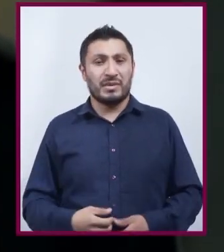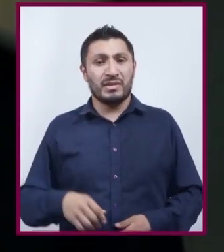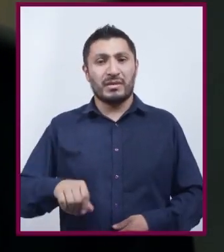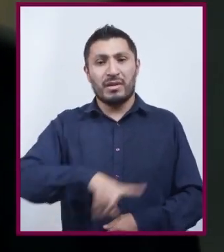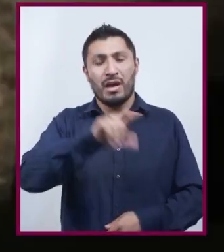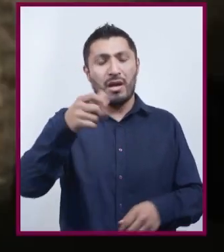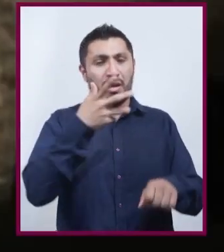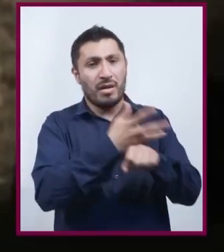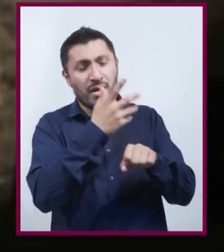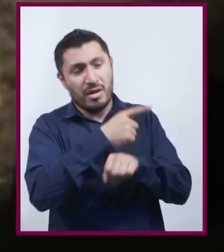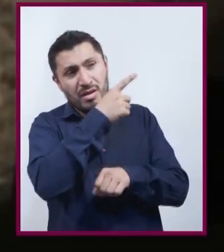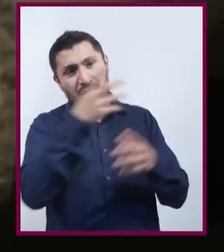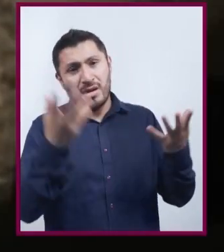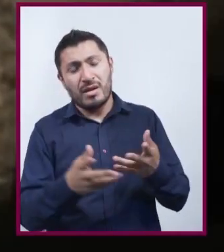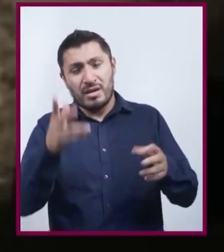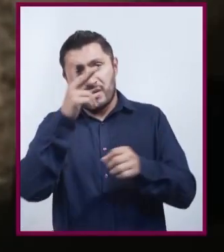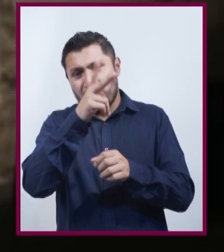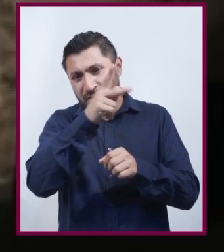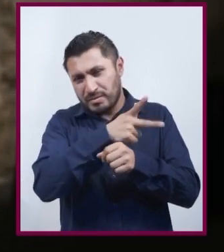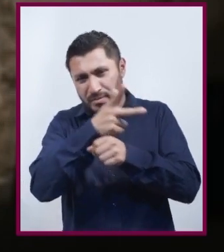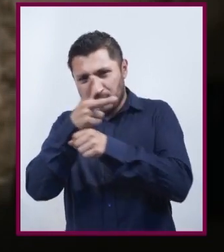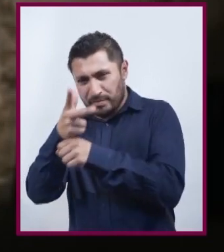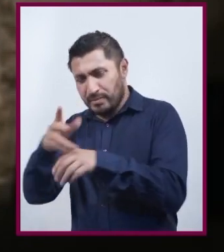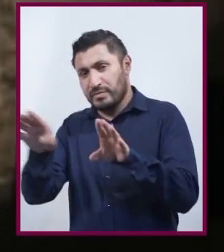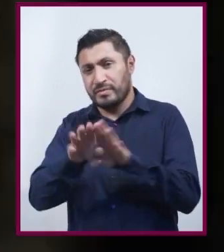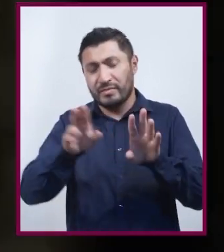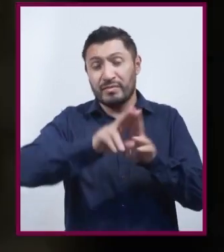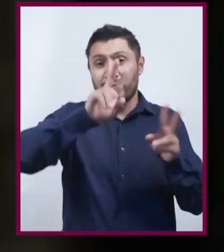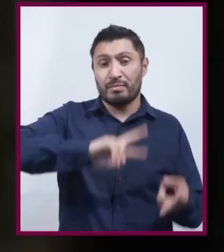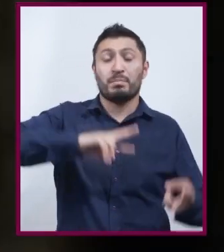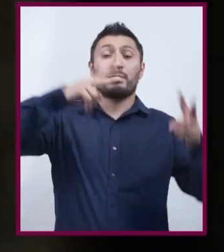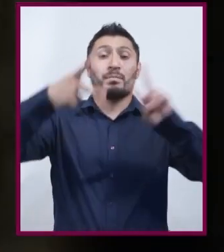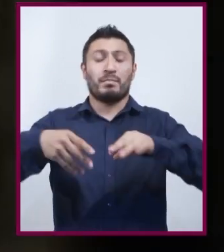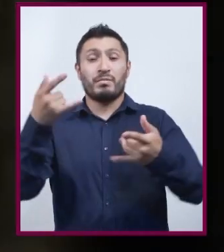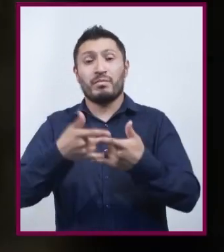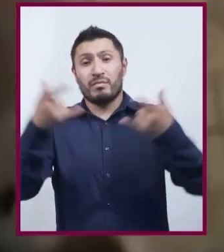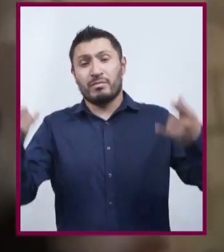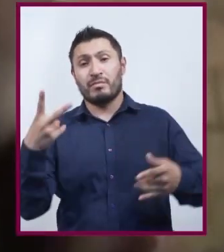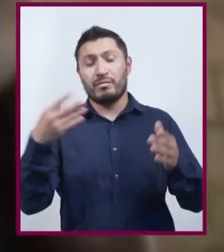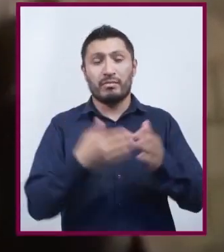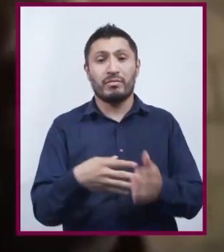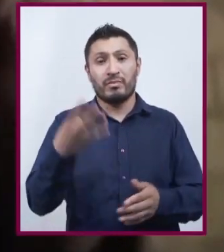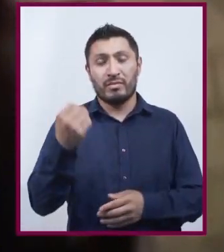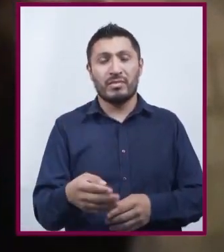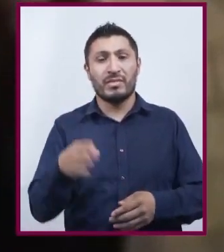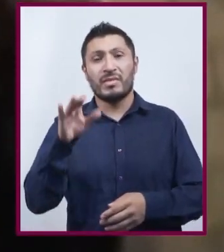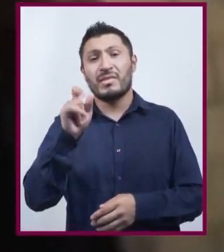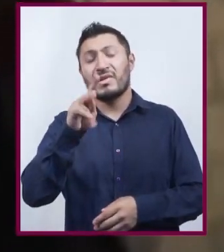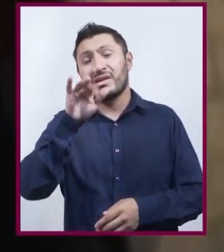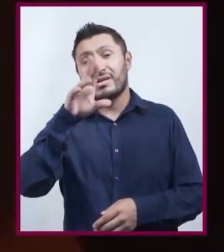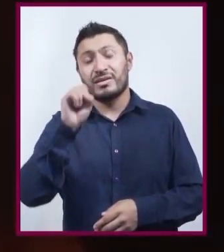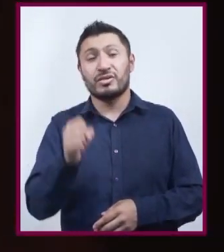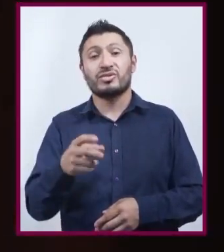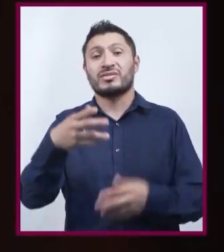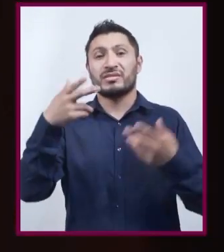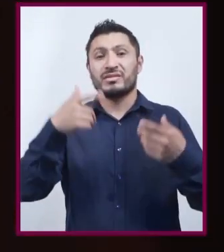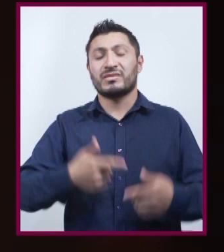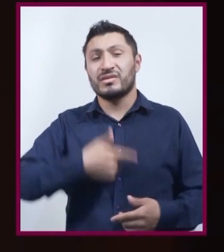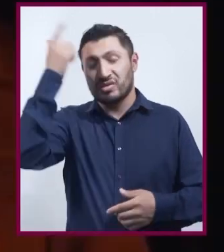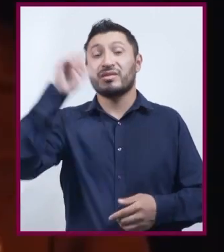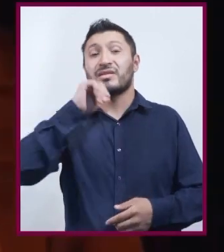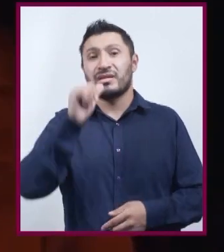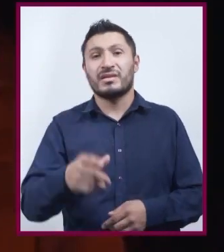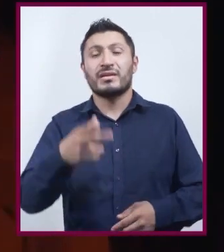más humana. Posteriormente, en Estados Unidos se hicieron películas que de cierta forma subvierten la historia. En 2009, Bastardos